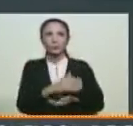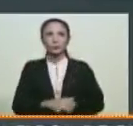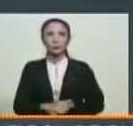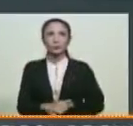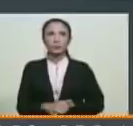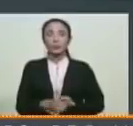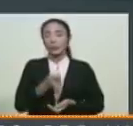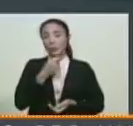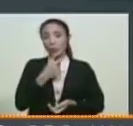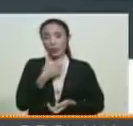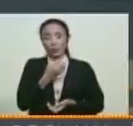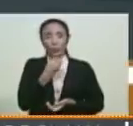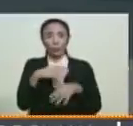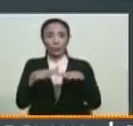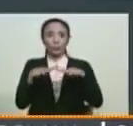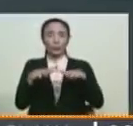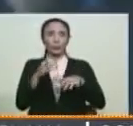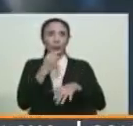carnet.